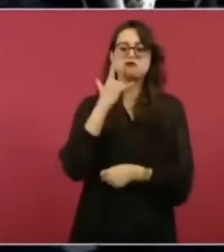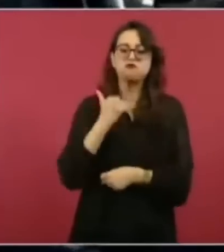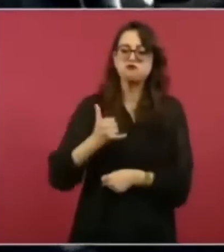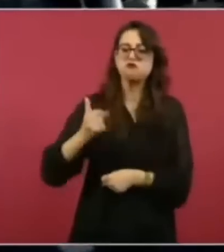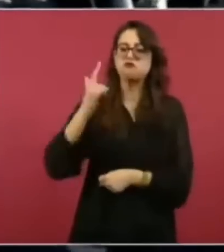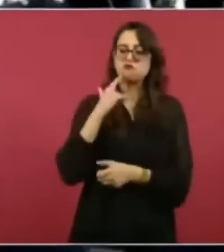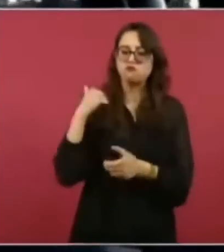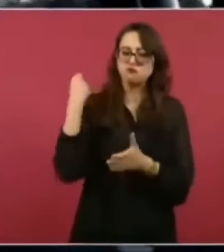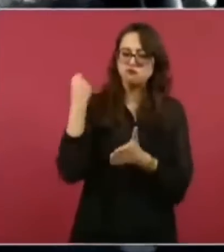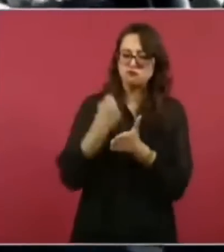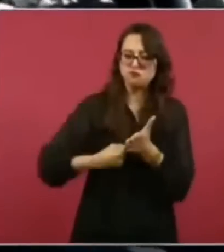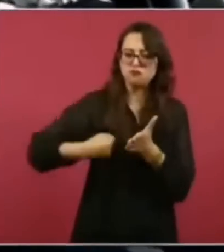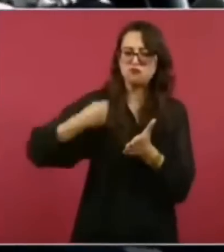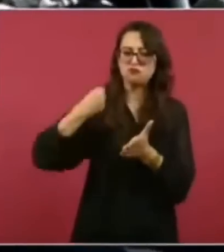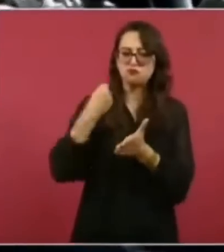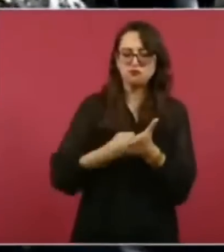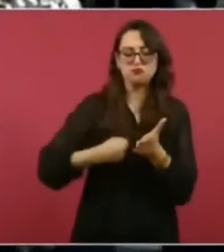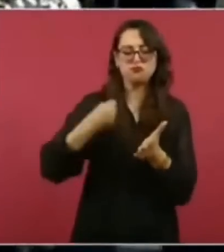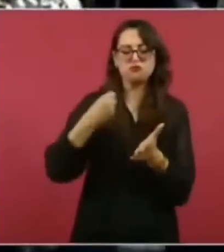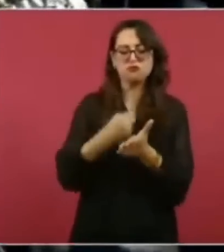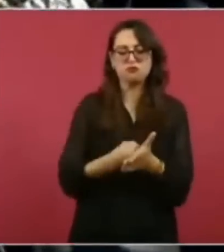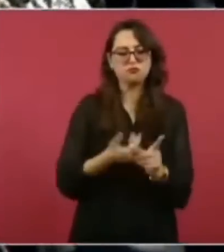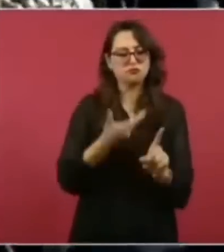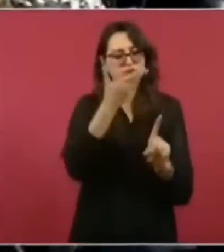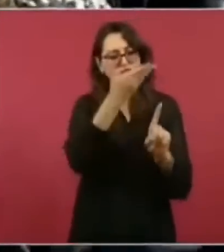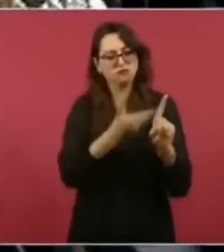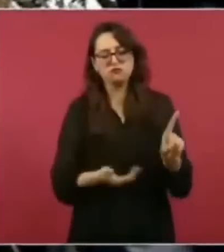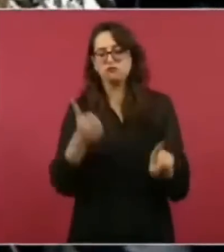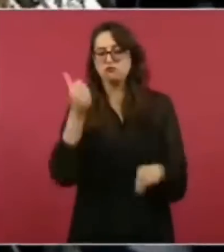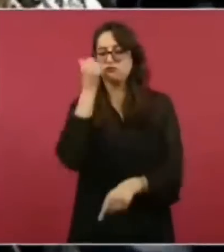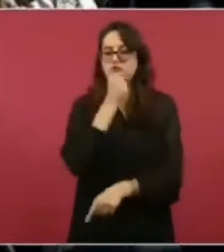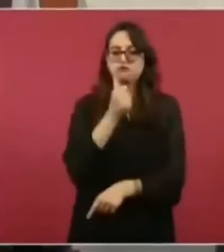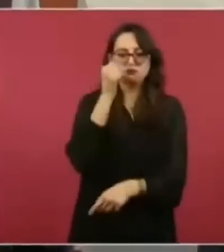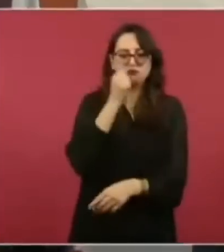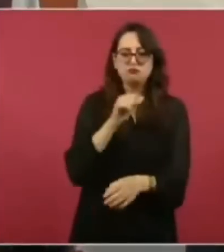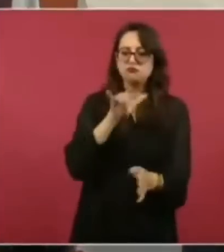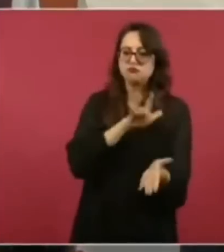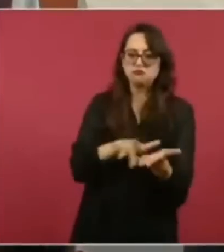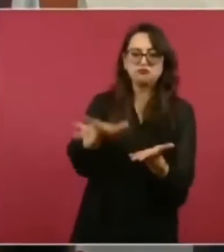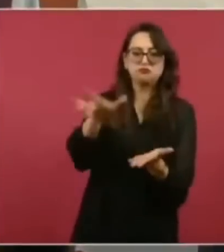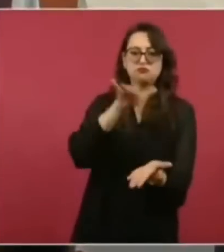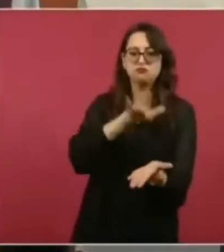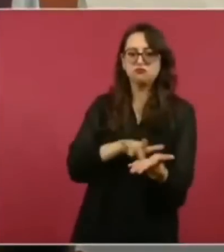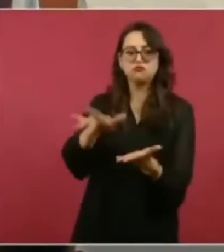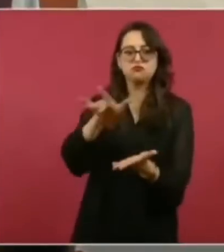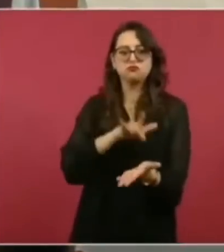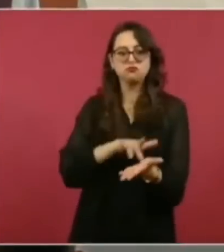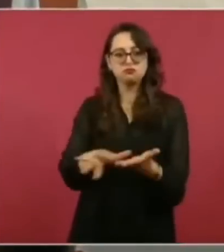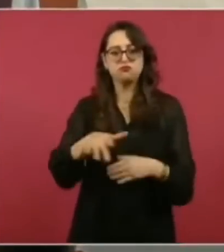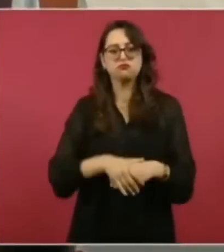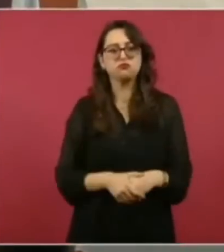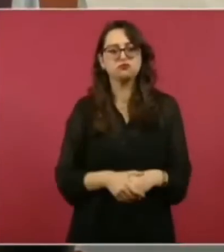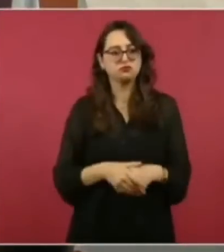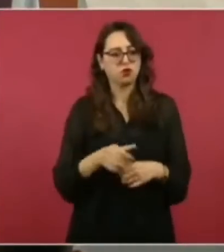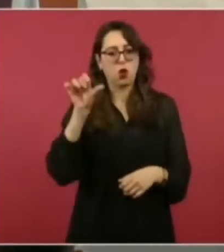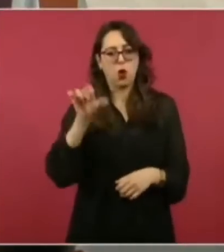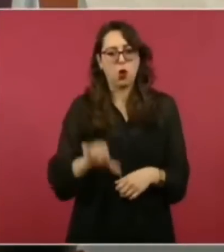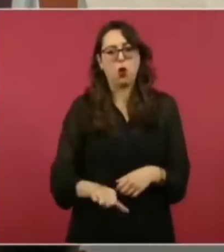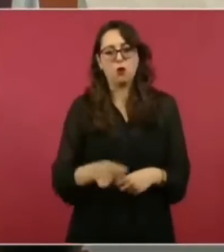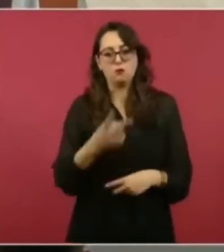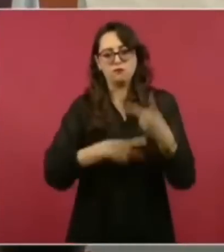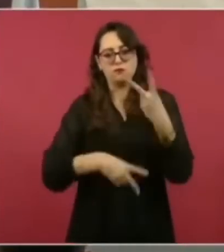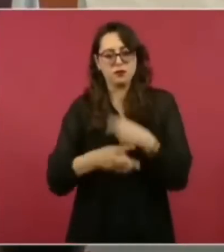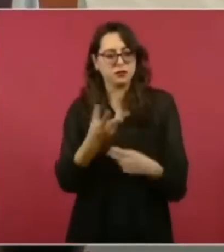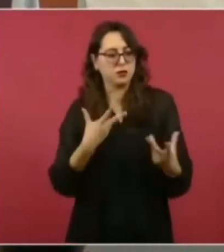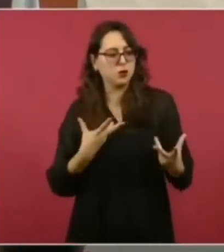Oaxaca, está el padre Solalinde apoyando. Por eso lo invitamos para que nos acompañara el